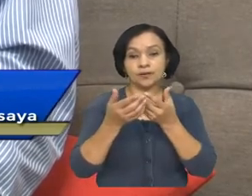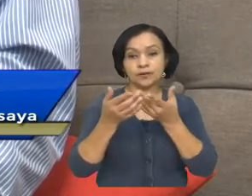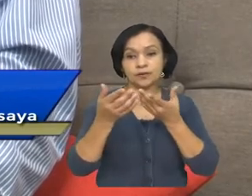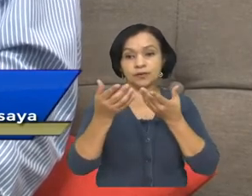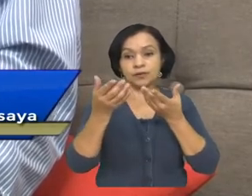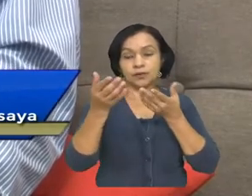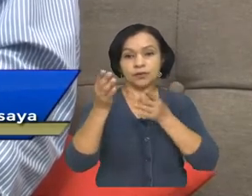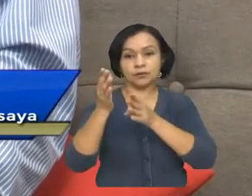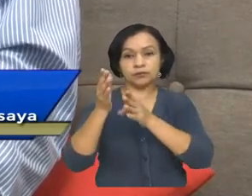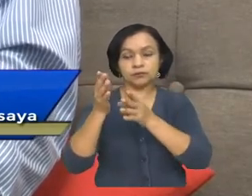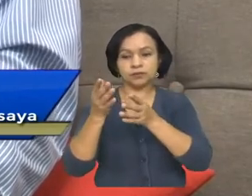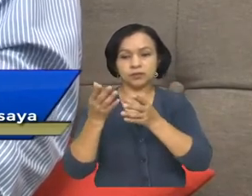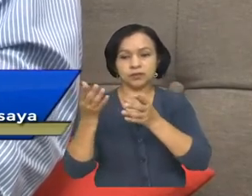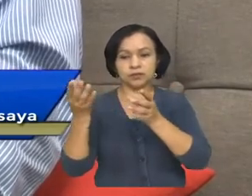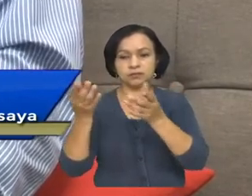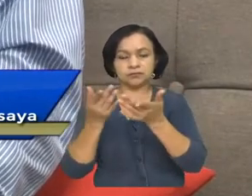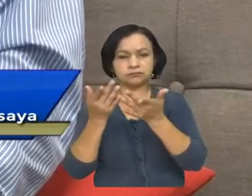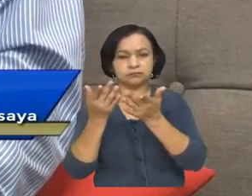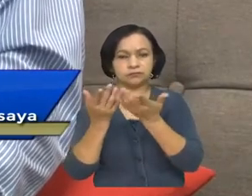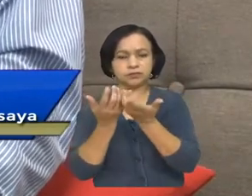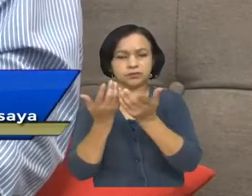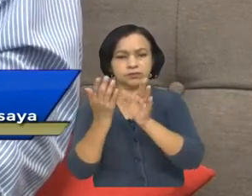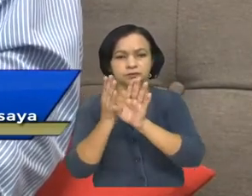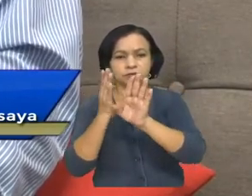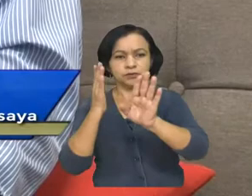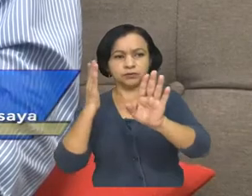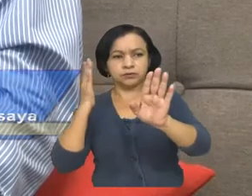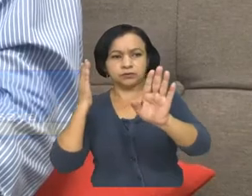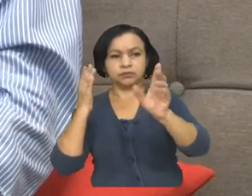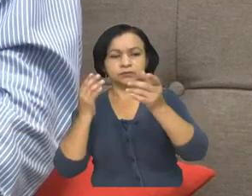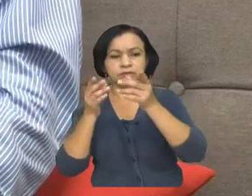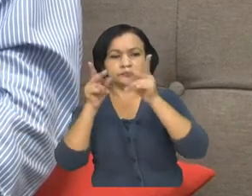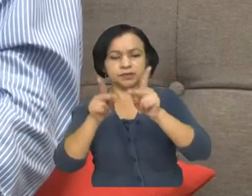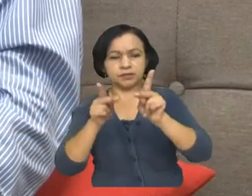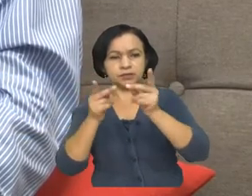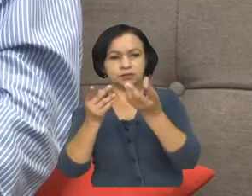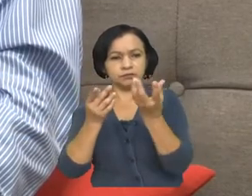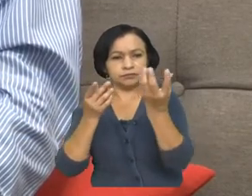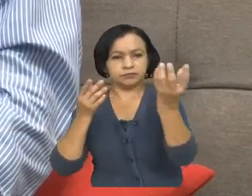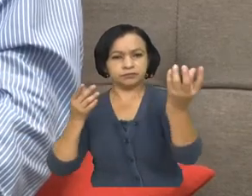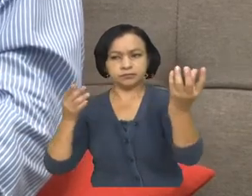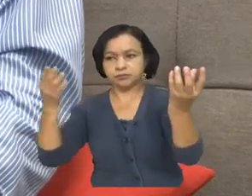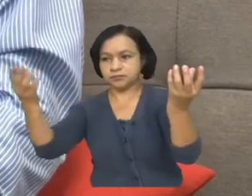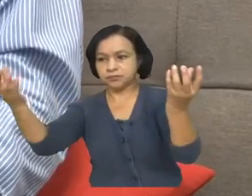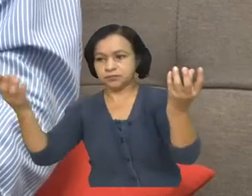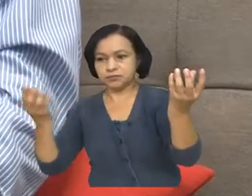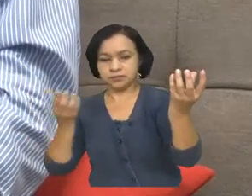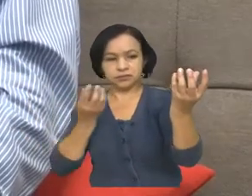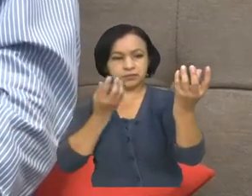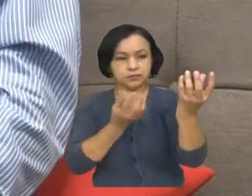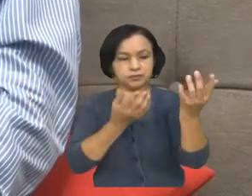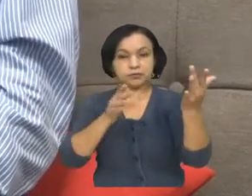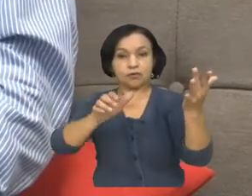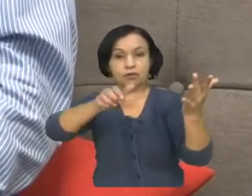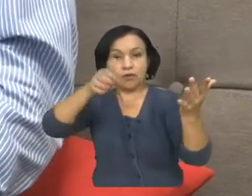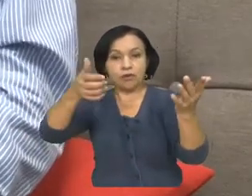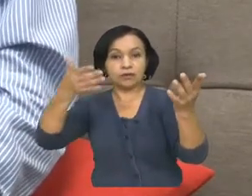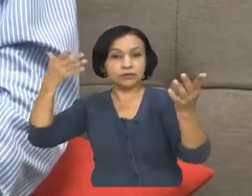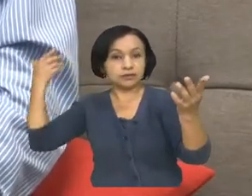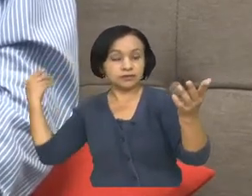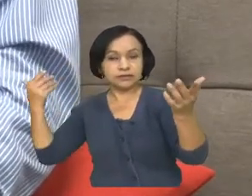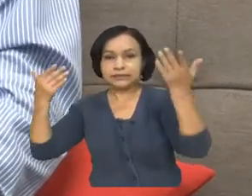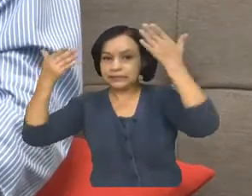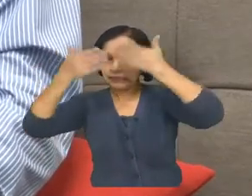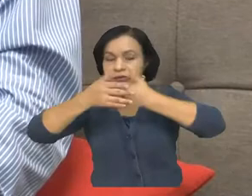una fila, pero también venía otra atrás. Cuando ya nosotros vemos, justamente, acuérdate que eso fue de noche.